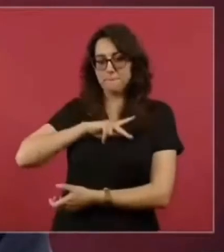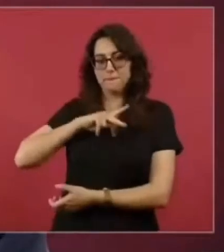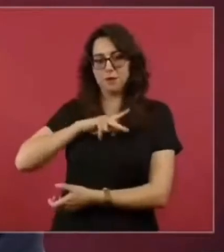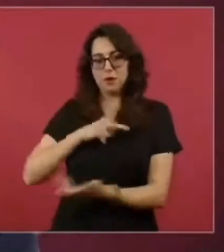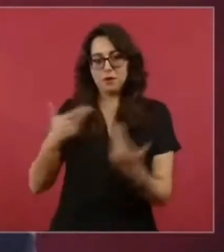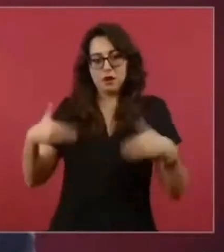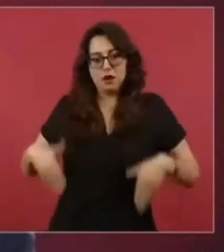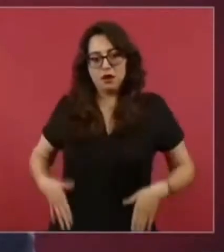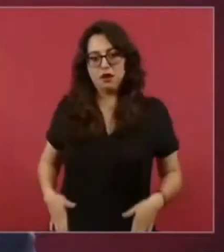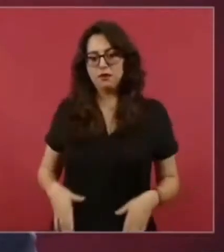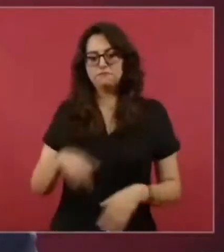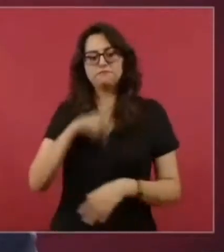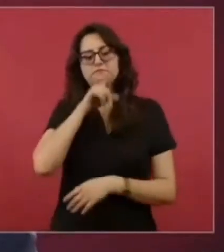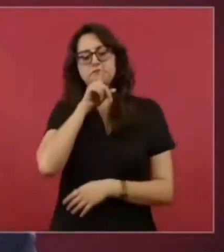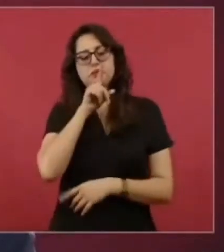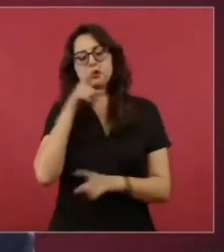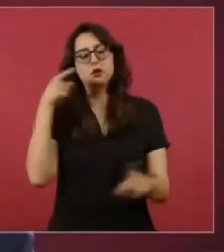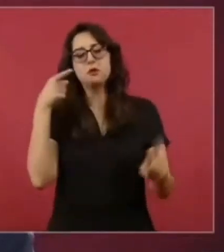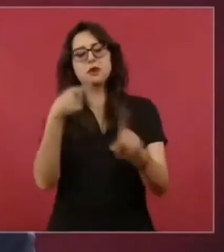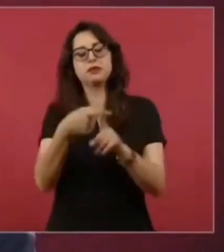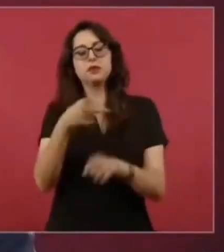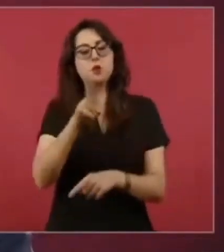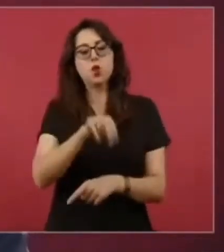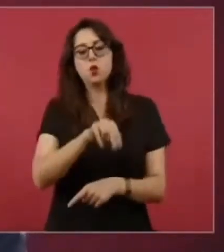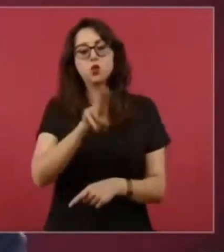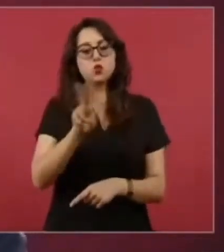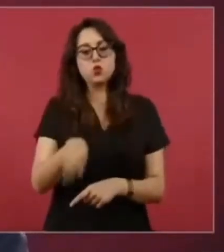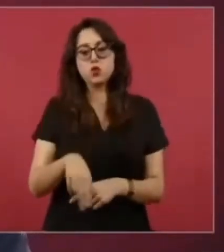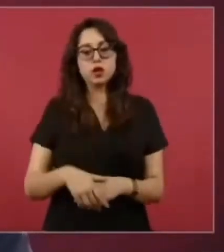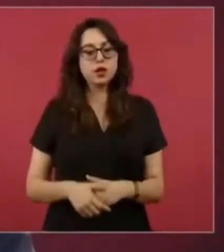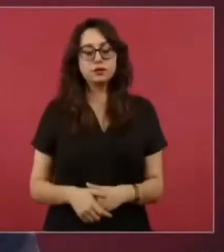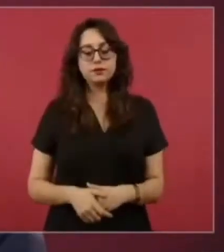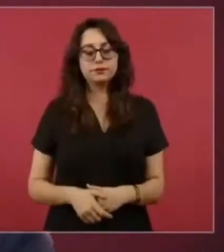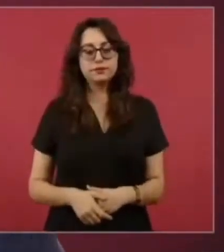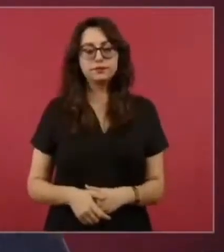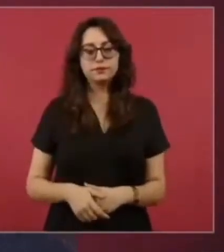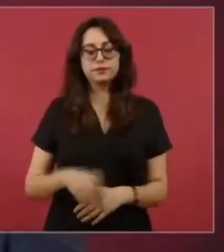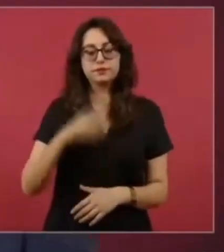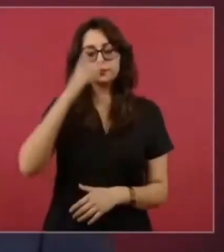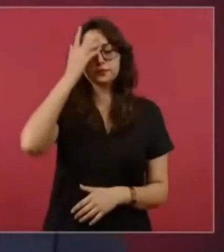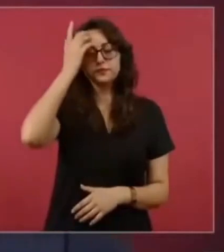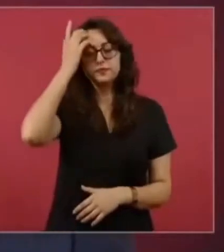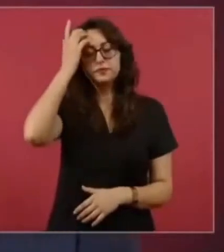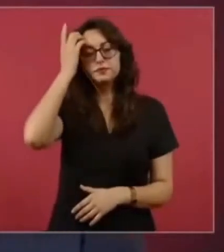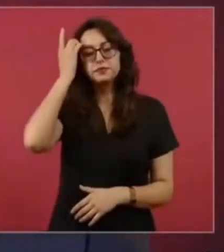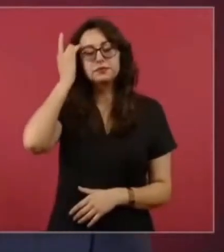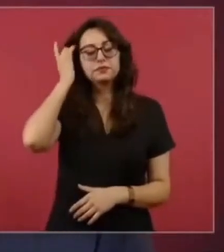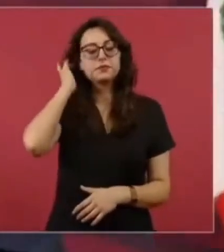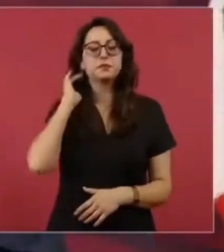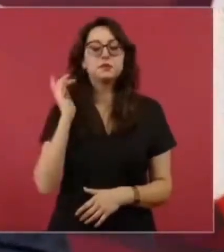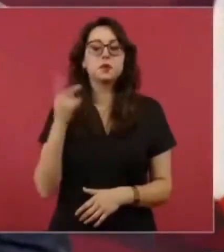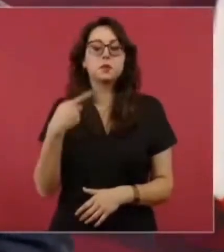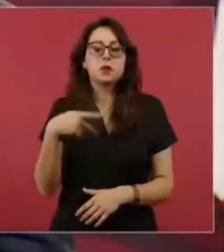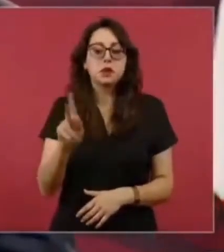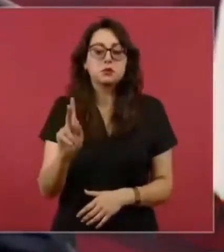nadie se ofenda. Y siempre lo digo, no todo el que tiene es